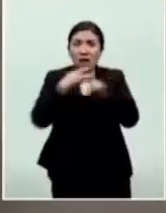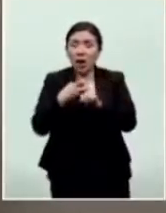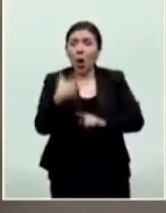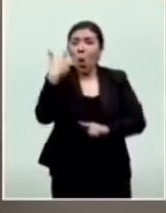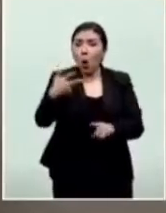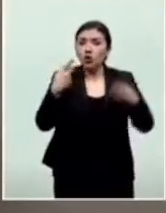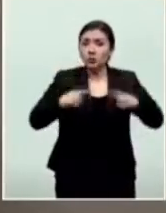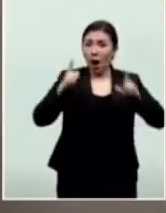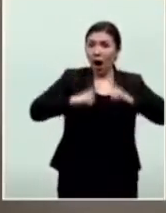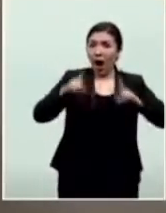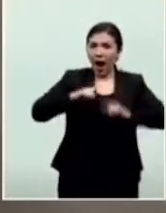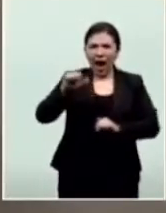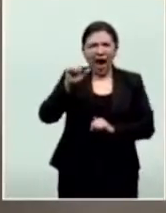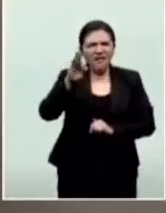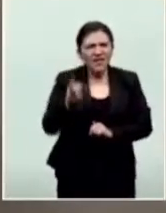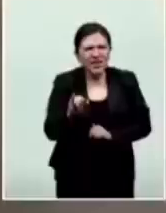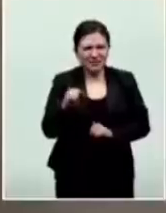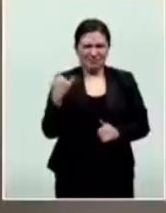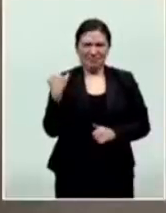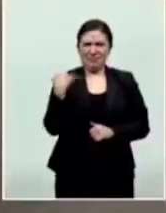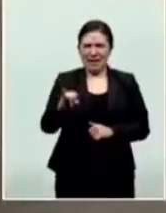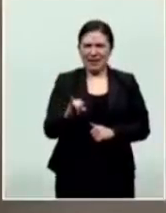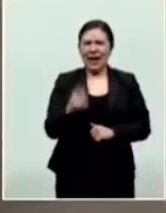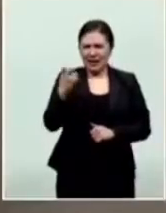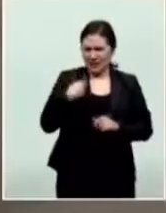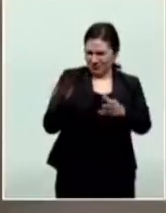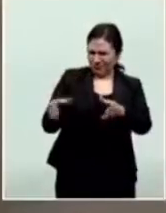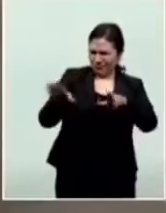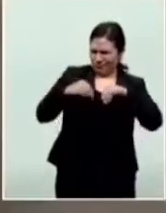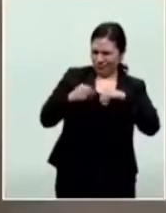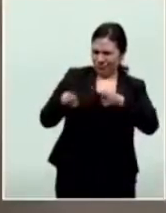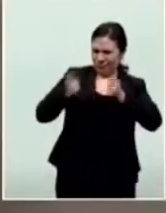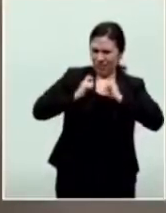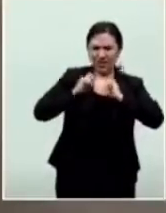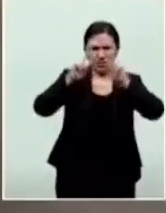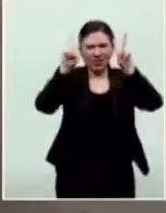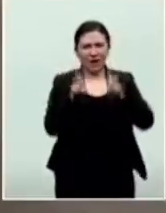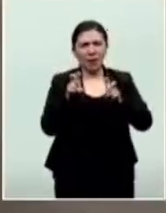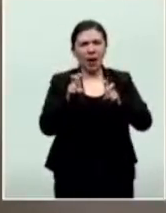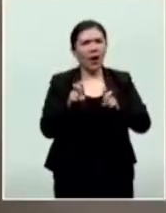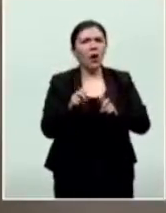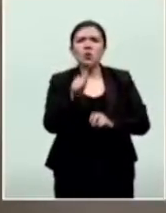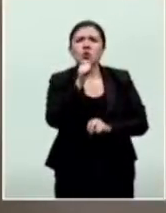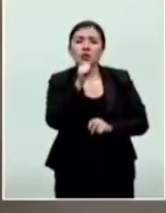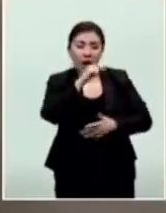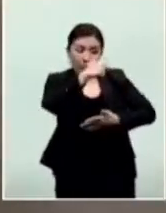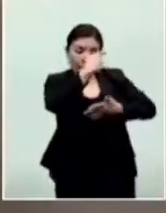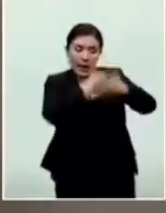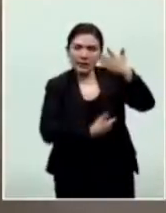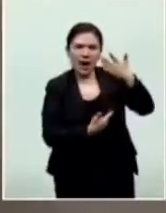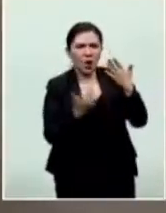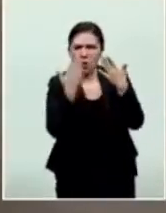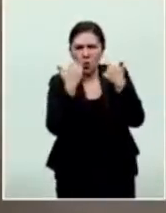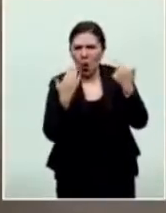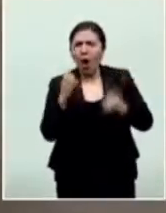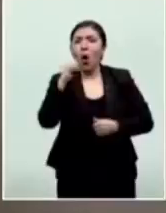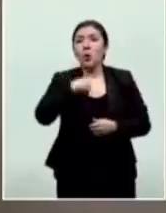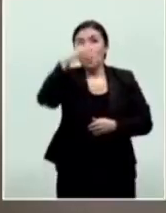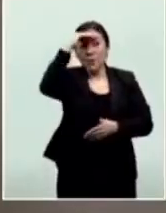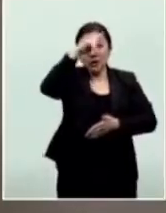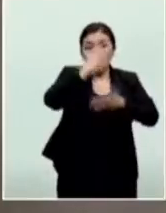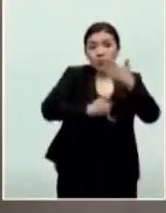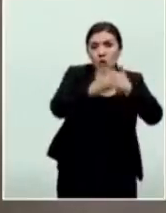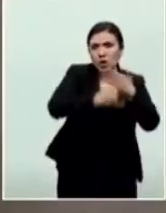AFI. Y lo atrajimos incluso sin que hubiera estado en la lista y sin que hubiéramos tenido proyecto.